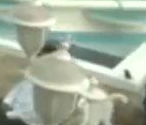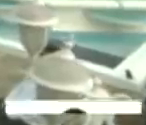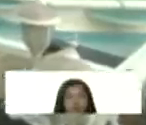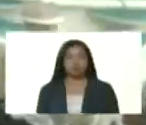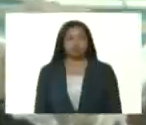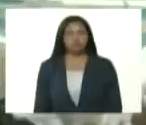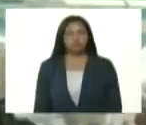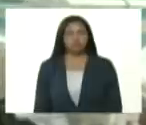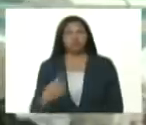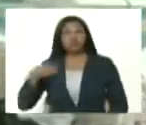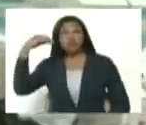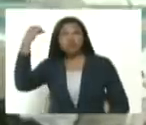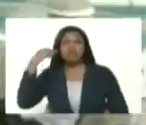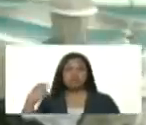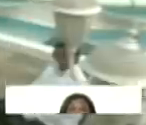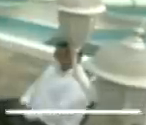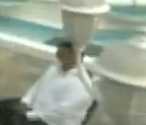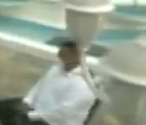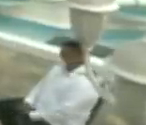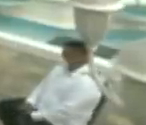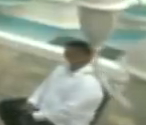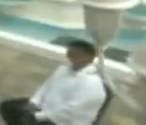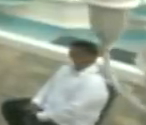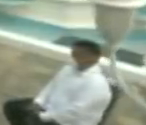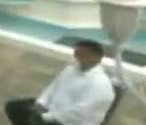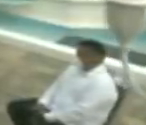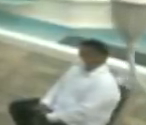Creo que es un debate insulso.